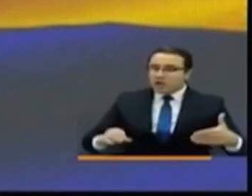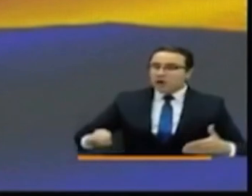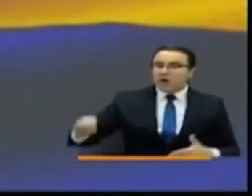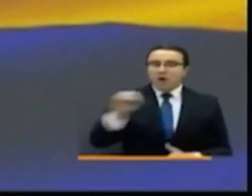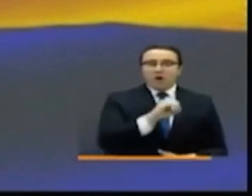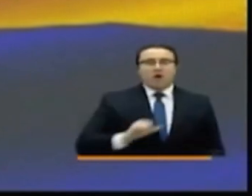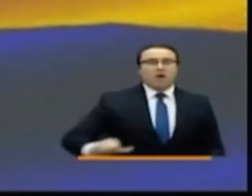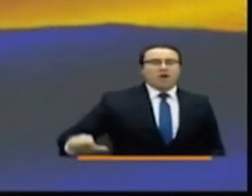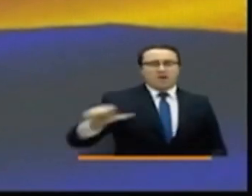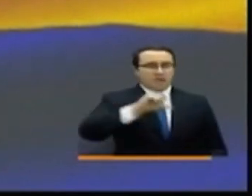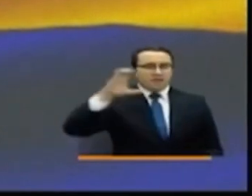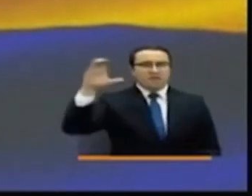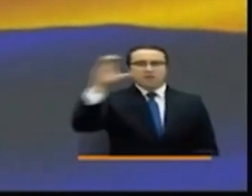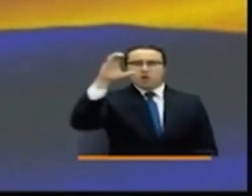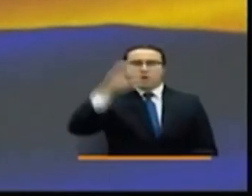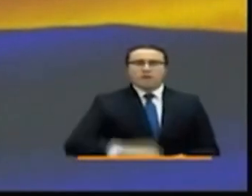niños y niñas colombianos,